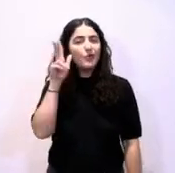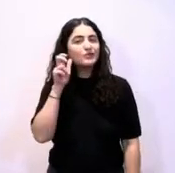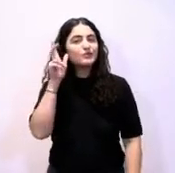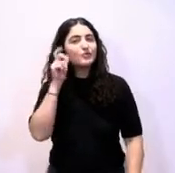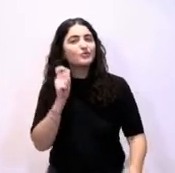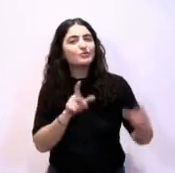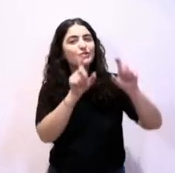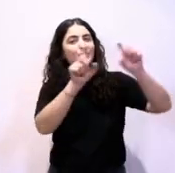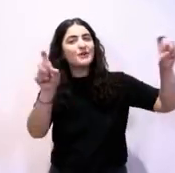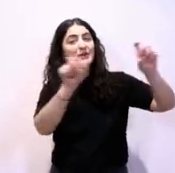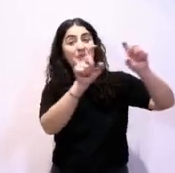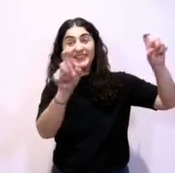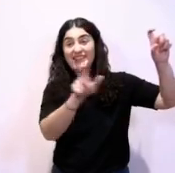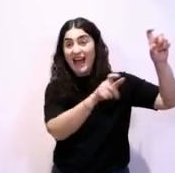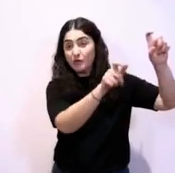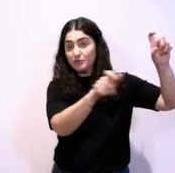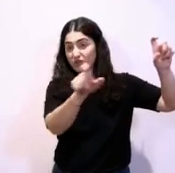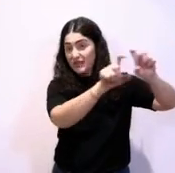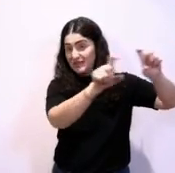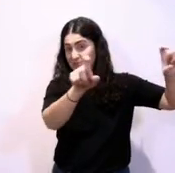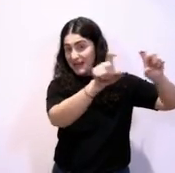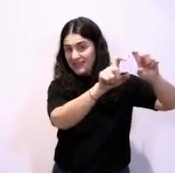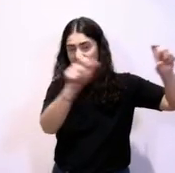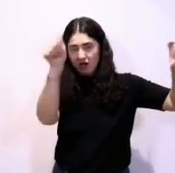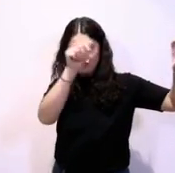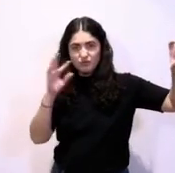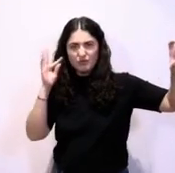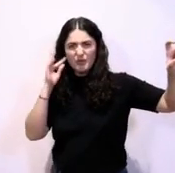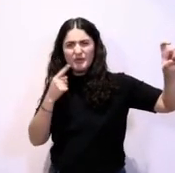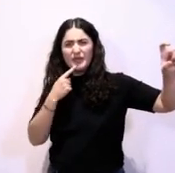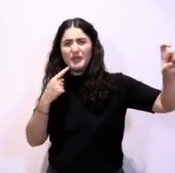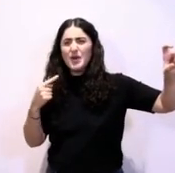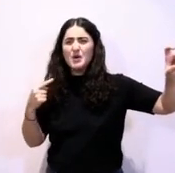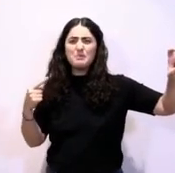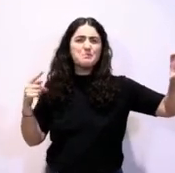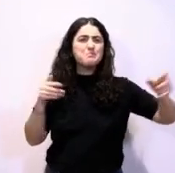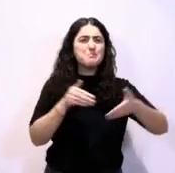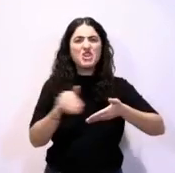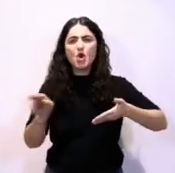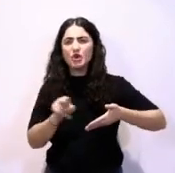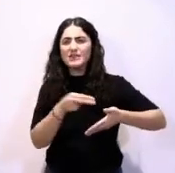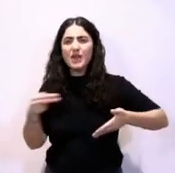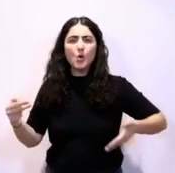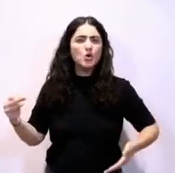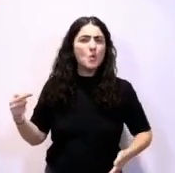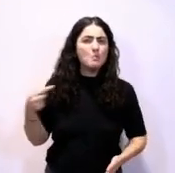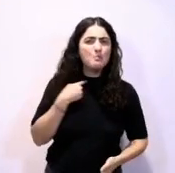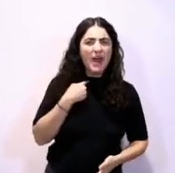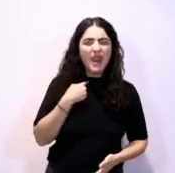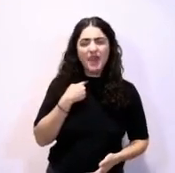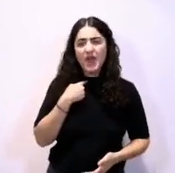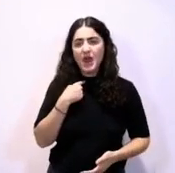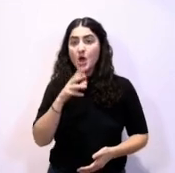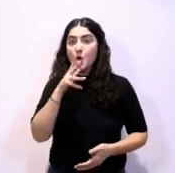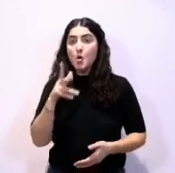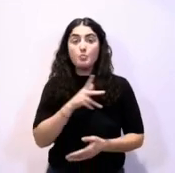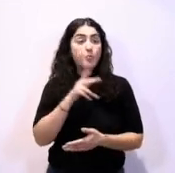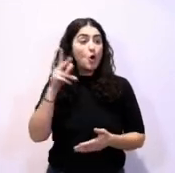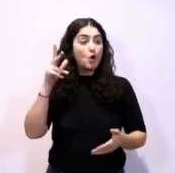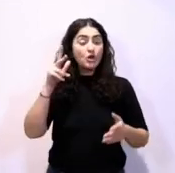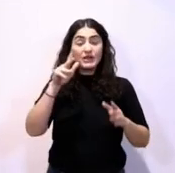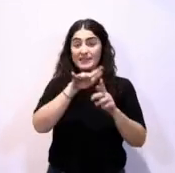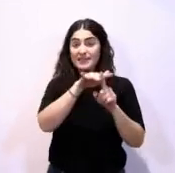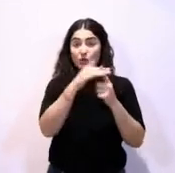a las empresarias, por ejemplo, hablar de las pérdidas millonarias que tuvieron con ocasión del apagón.